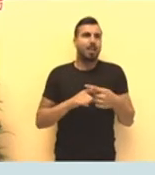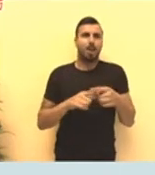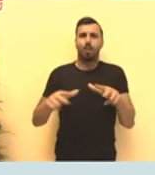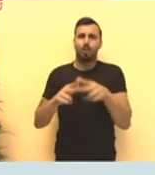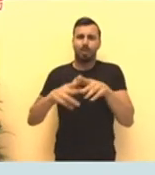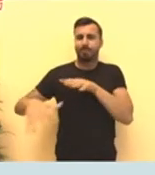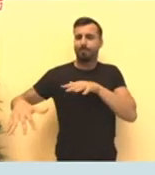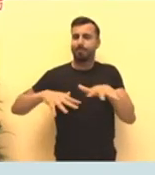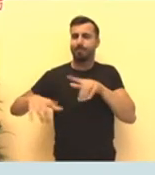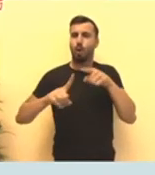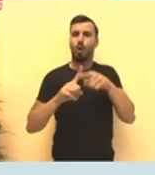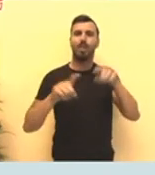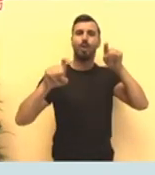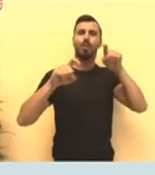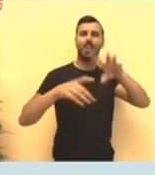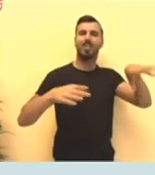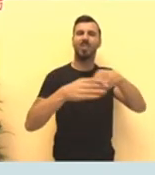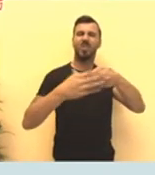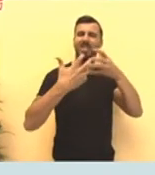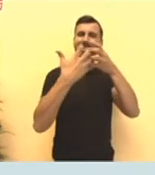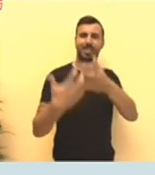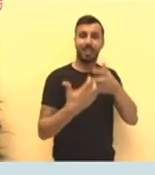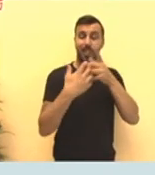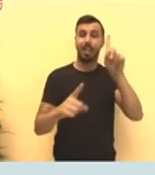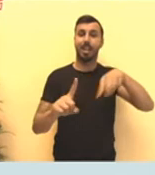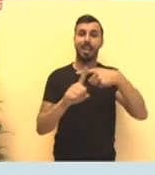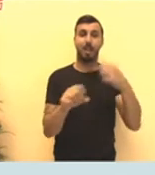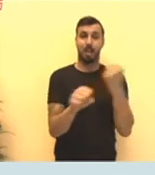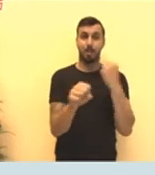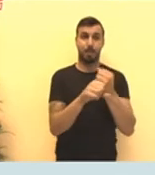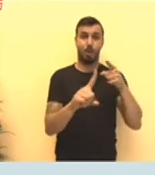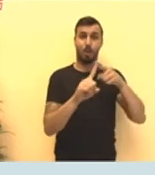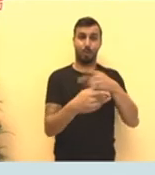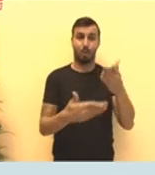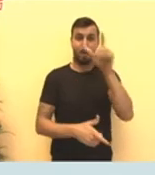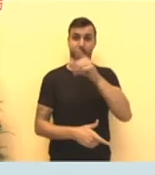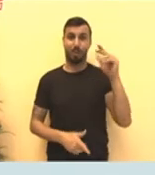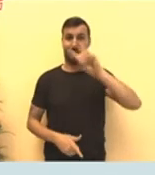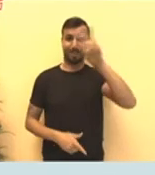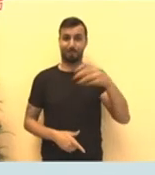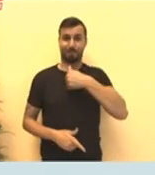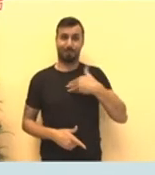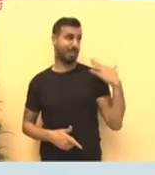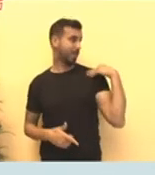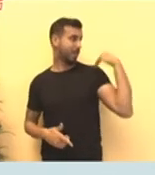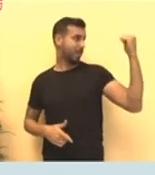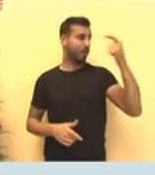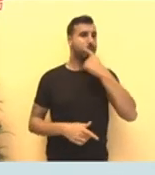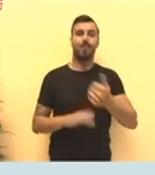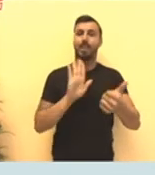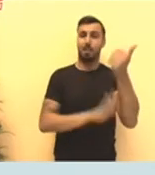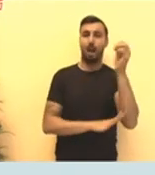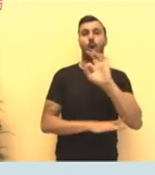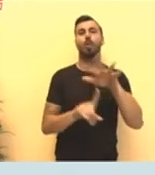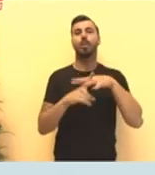nuestra lucha por una educación inclusiva y del empleo como vía para favorecer la inclusión de aquellas personas con diversidad funcional o